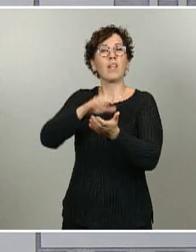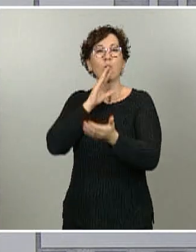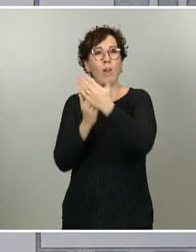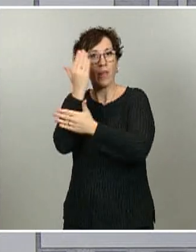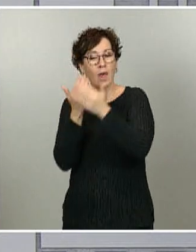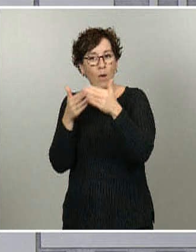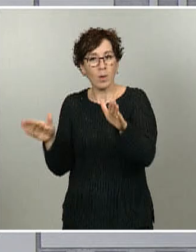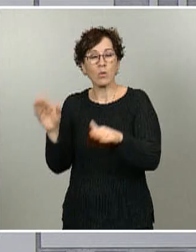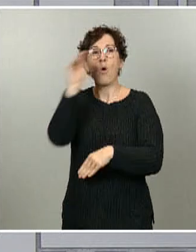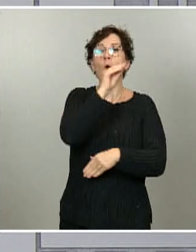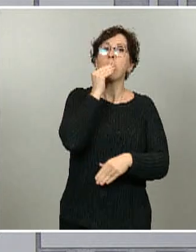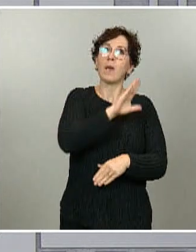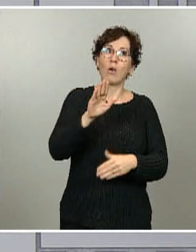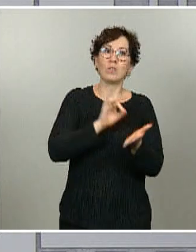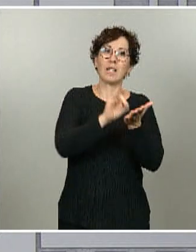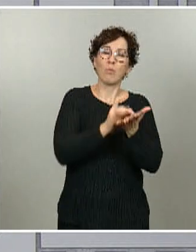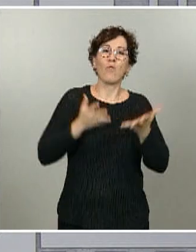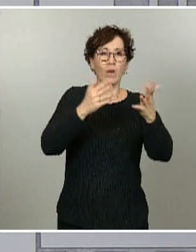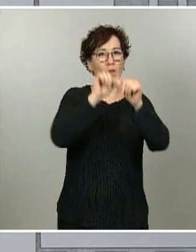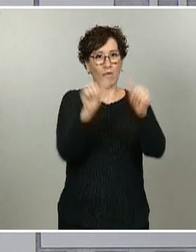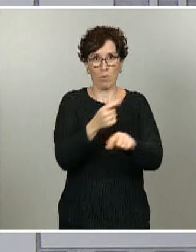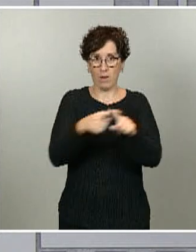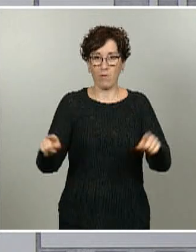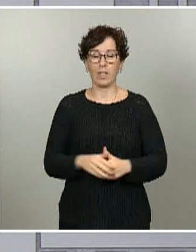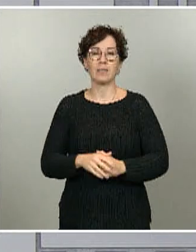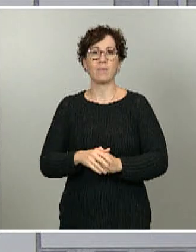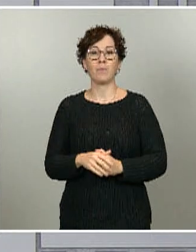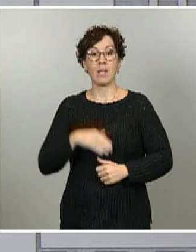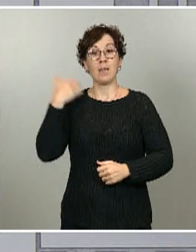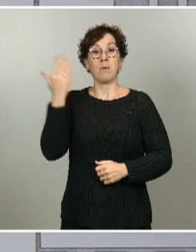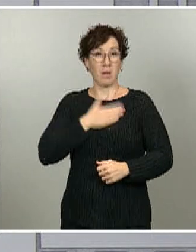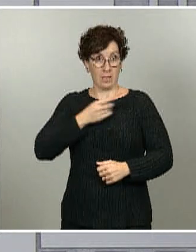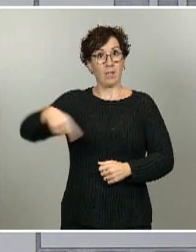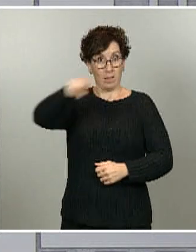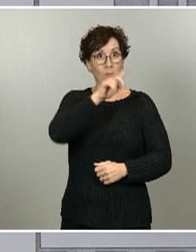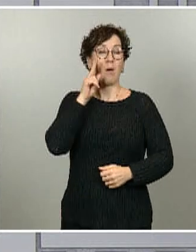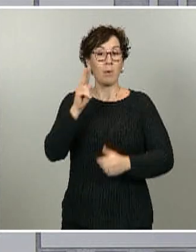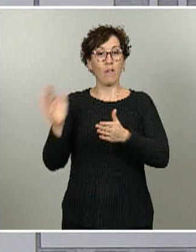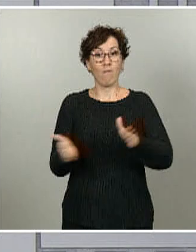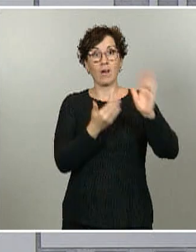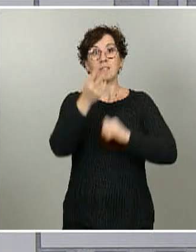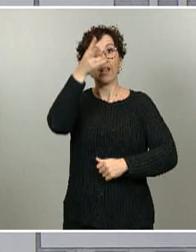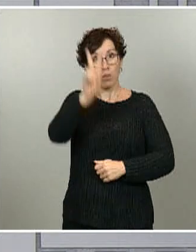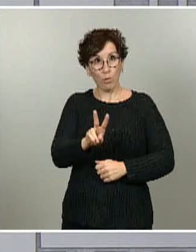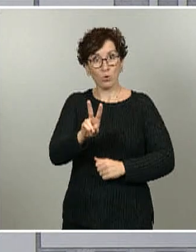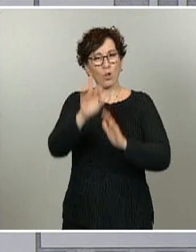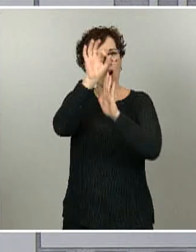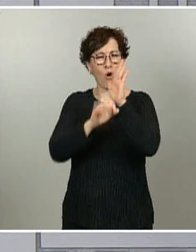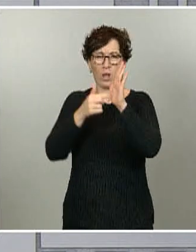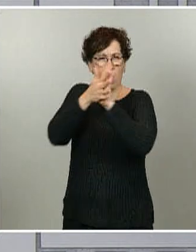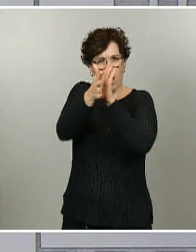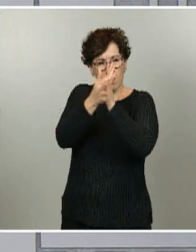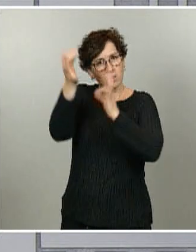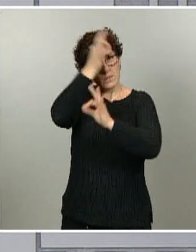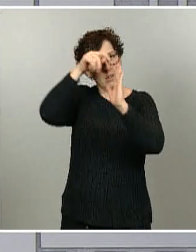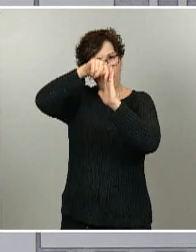servicios de otra forma. En la fase 2 también verán ustedes mañana reflejado con todo detalle en la orden ministerial que aparecerá publicada en el